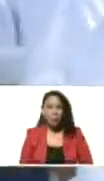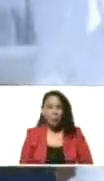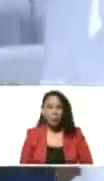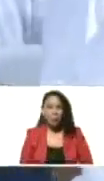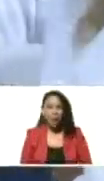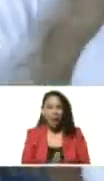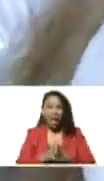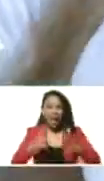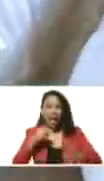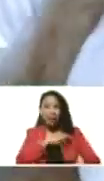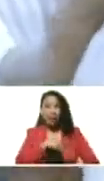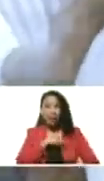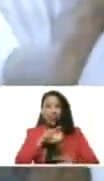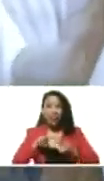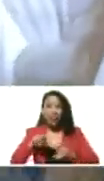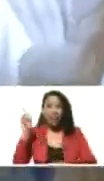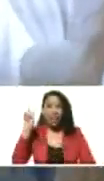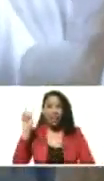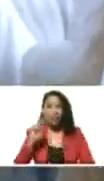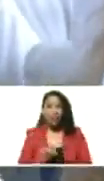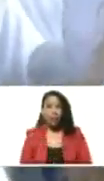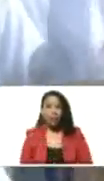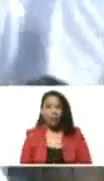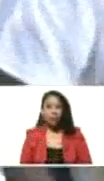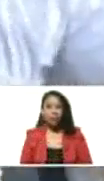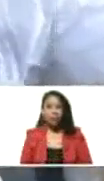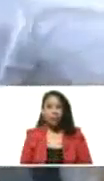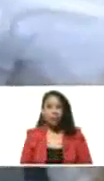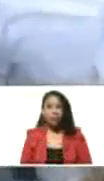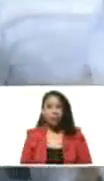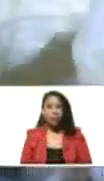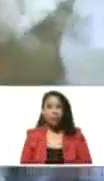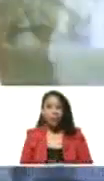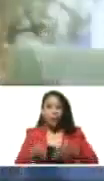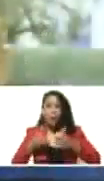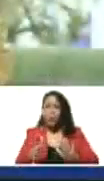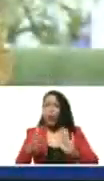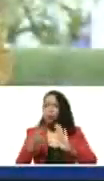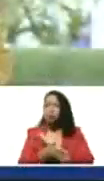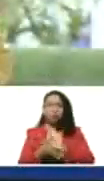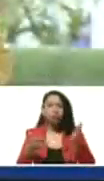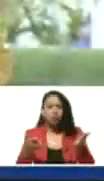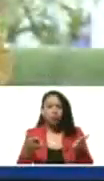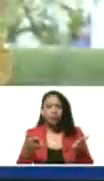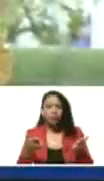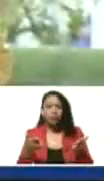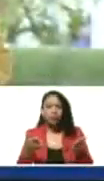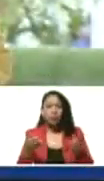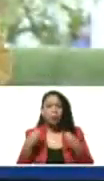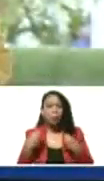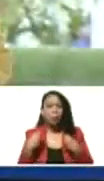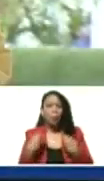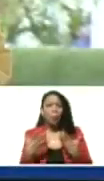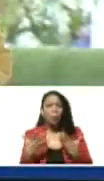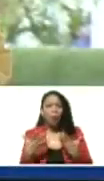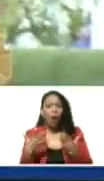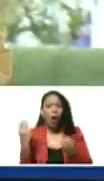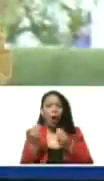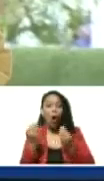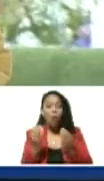La gran misión Vivienda Venezuela, que nació precisamente como